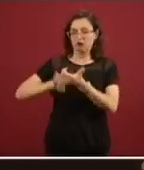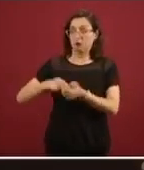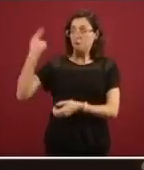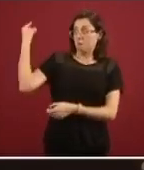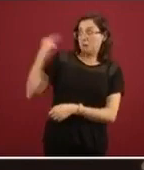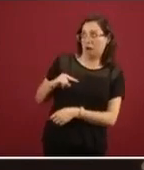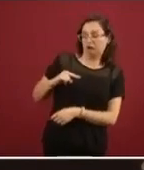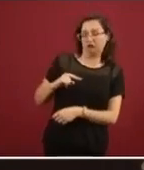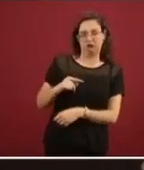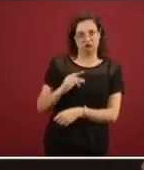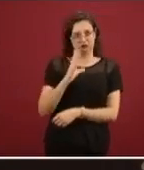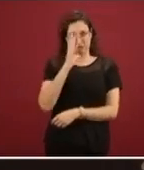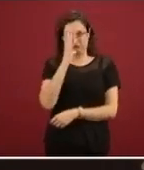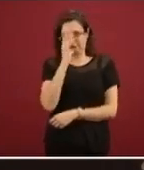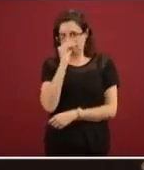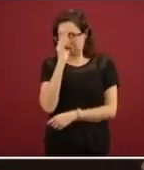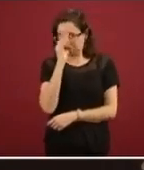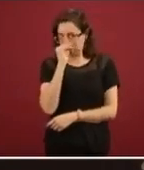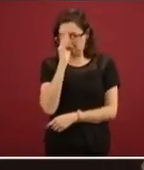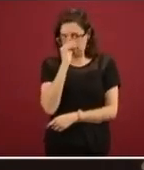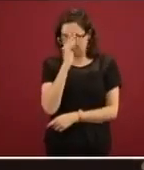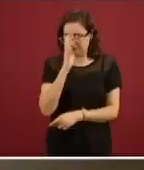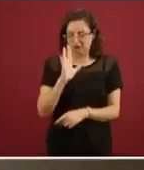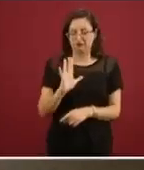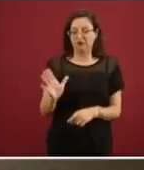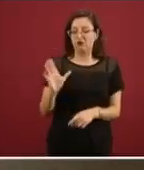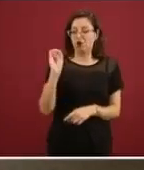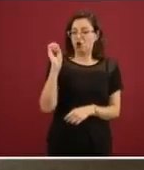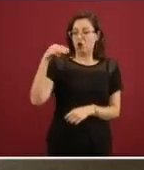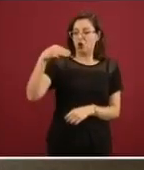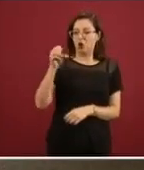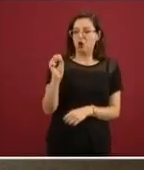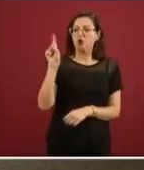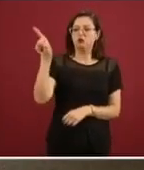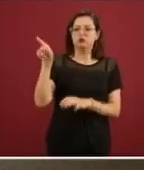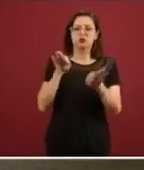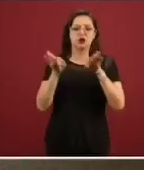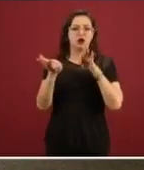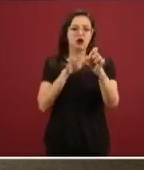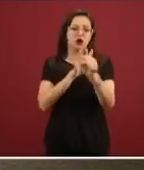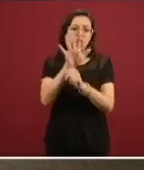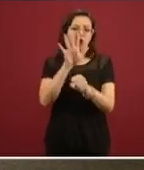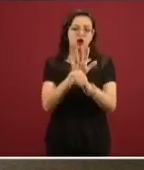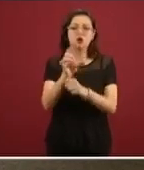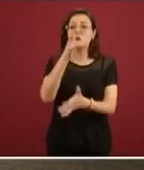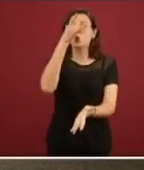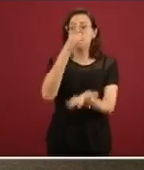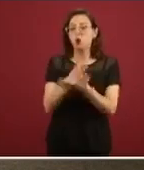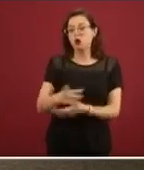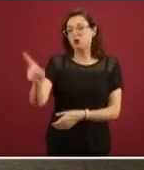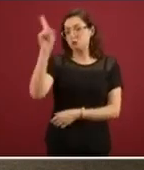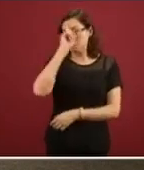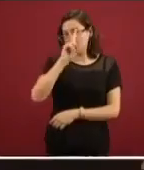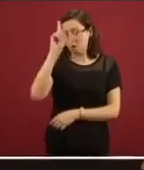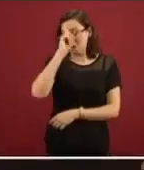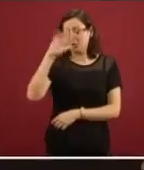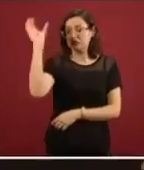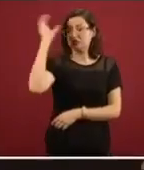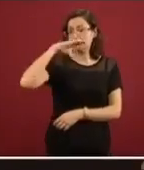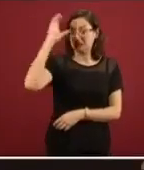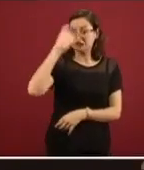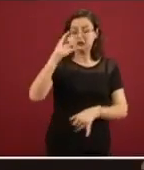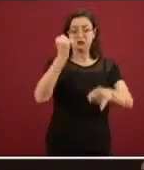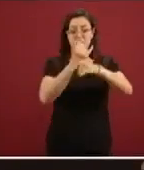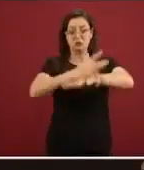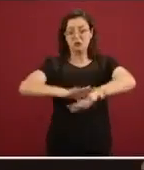tal acatamiento o no acatamiento. La función de la Organización Mundial de la Salud es brindar asesoría técnica y científica en materia